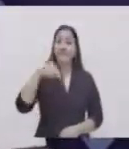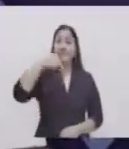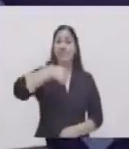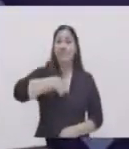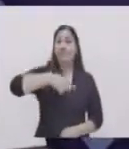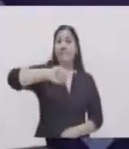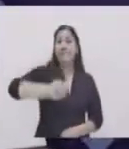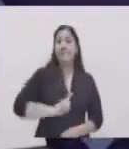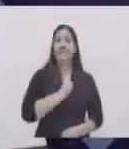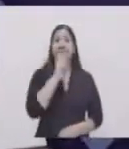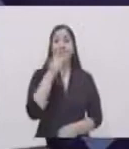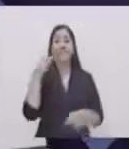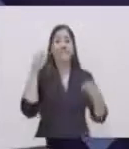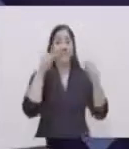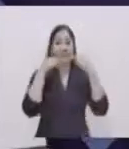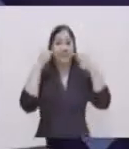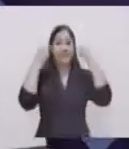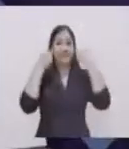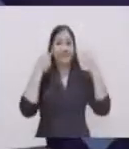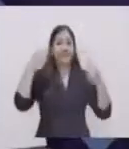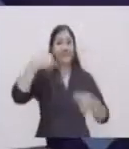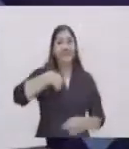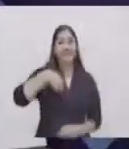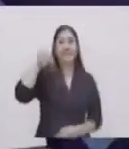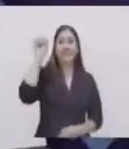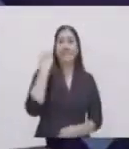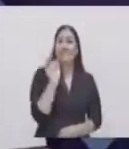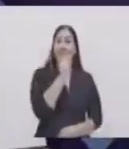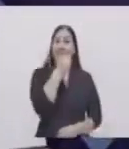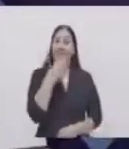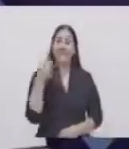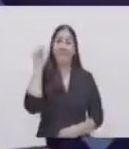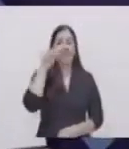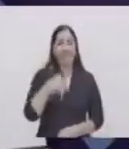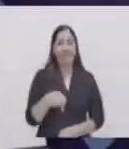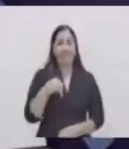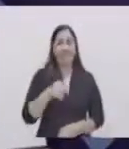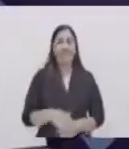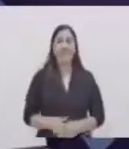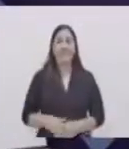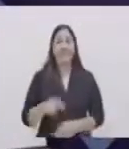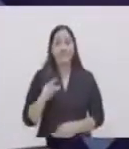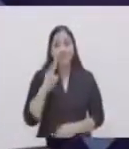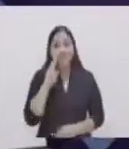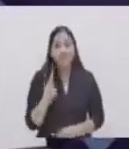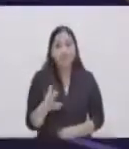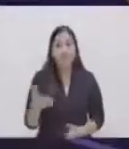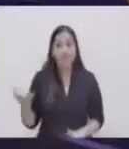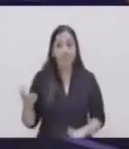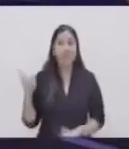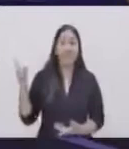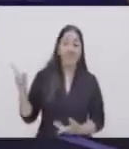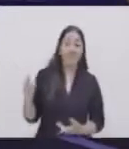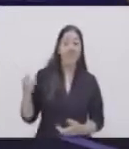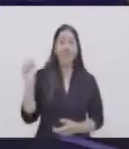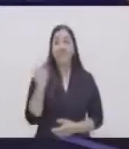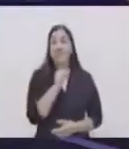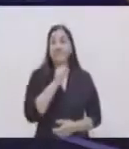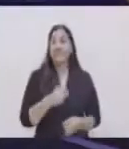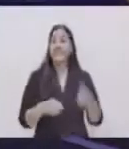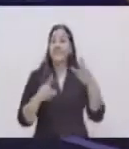aquí. Yo soy feliz, yo canto aquí. Si se dieron